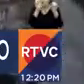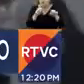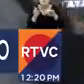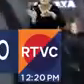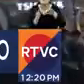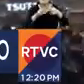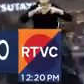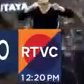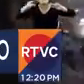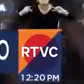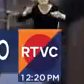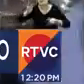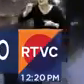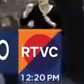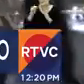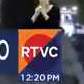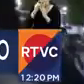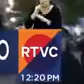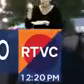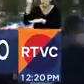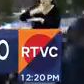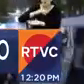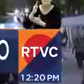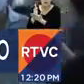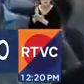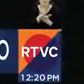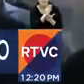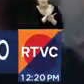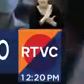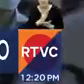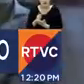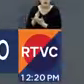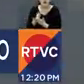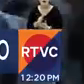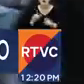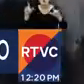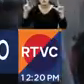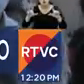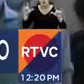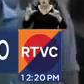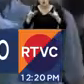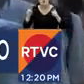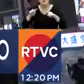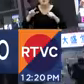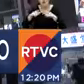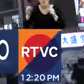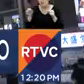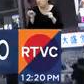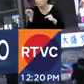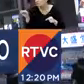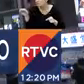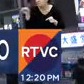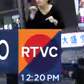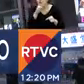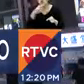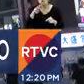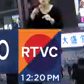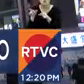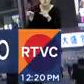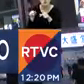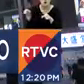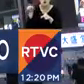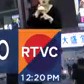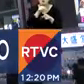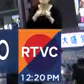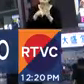de 30.000 contagios diarios a causa de la variante Omicron, Tokio y 12 regiones más de Japón readoptan restricciones sanitarias